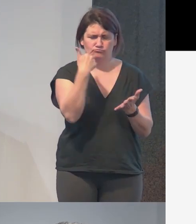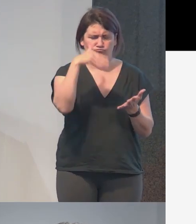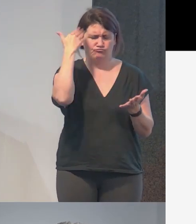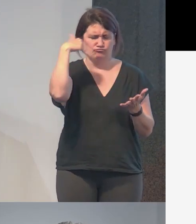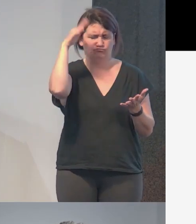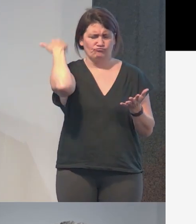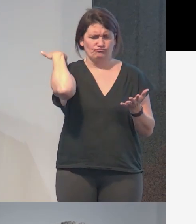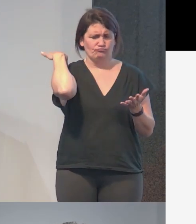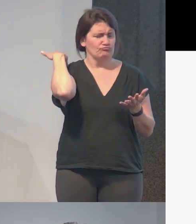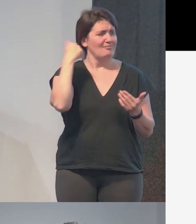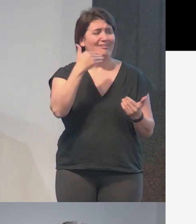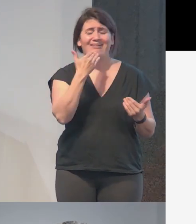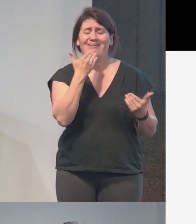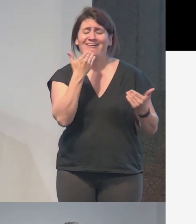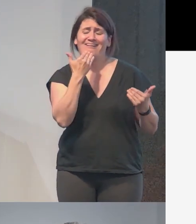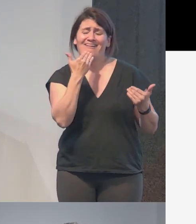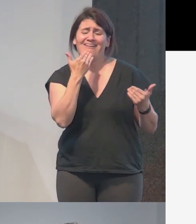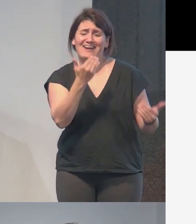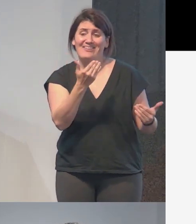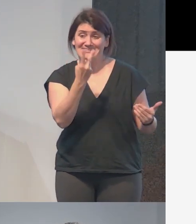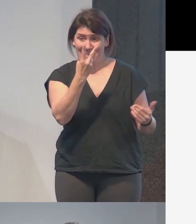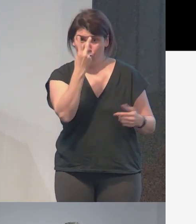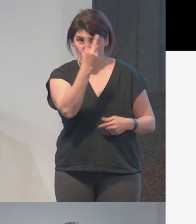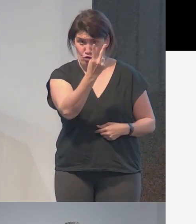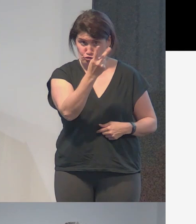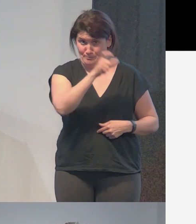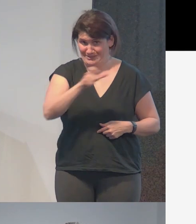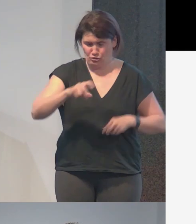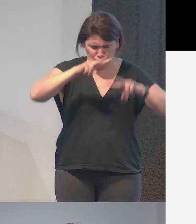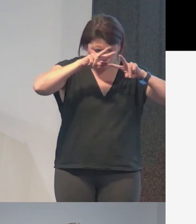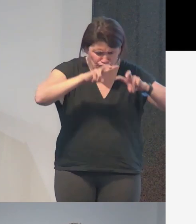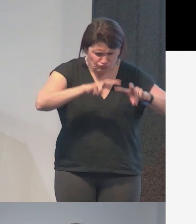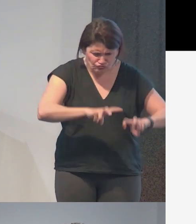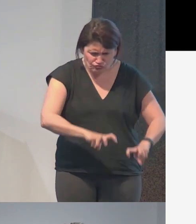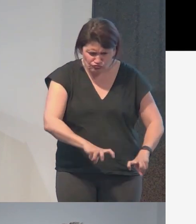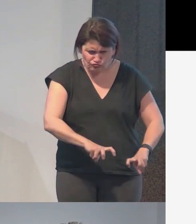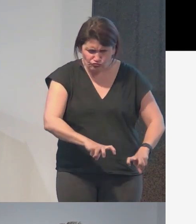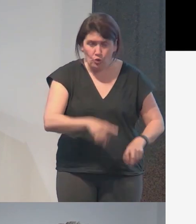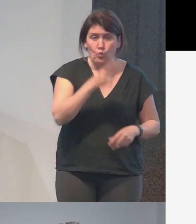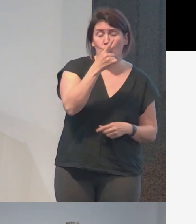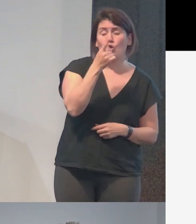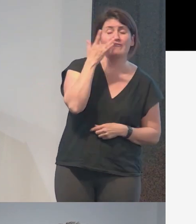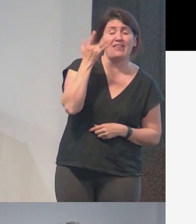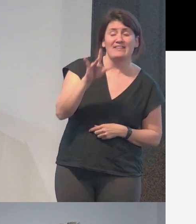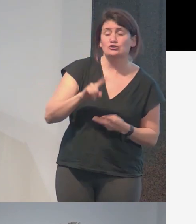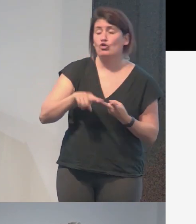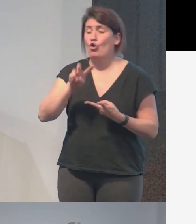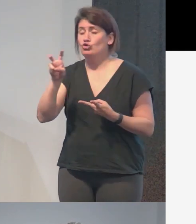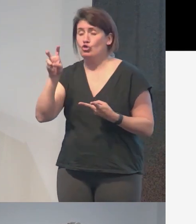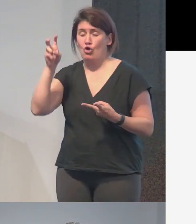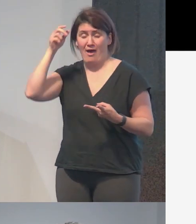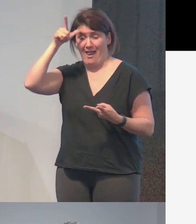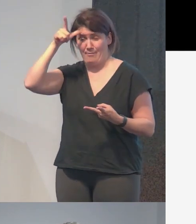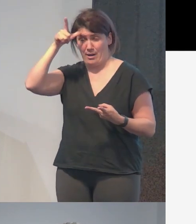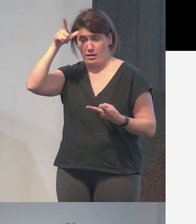tiempo, gracias a 2 investigadores, uno francés, otro